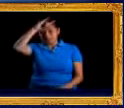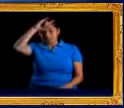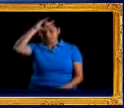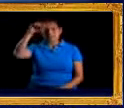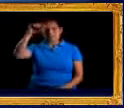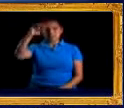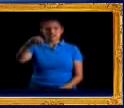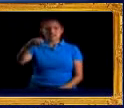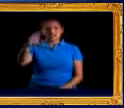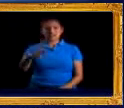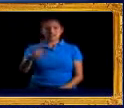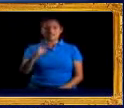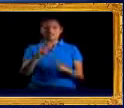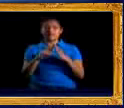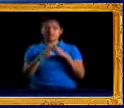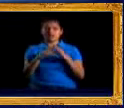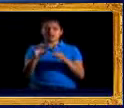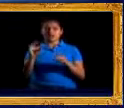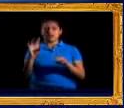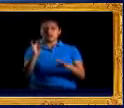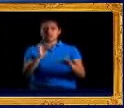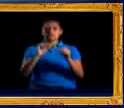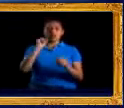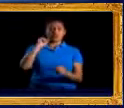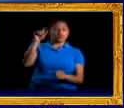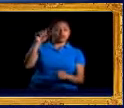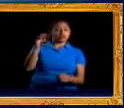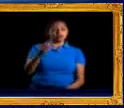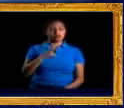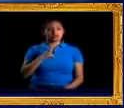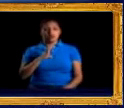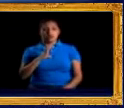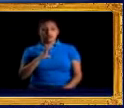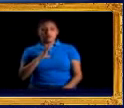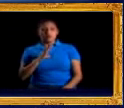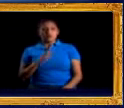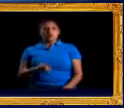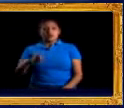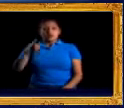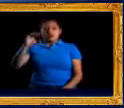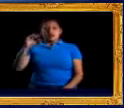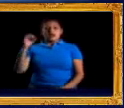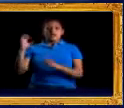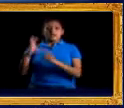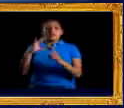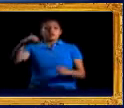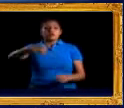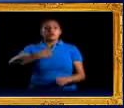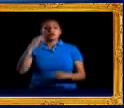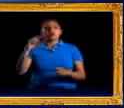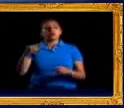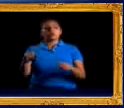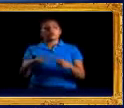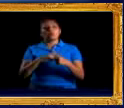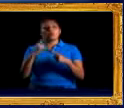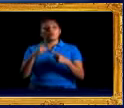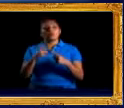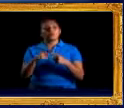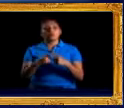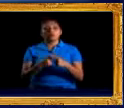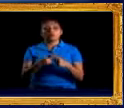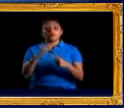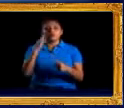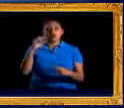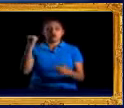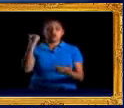empiezan algunos datos que tengo que mirar, que el apóstol, cuando vio los sellos que eran abiertos, en ese